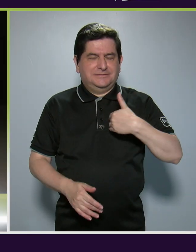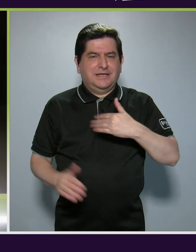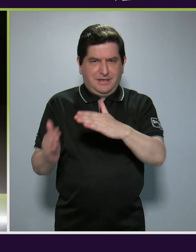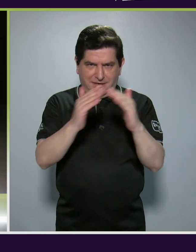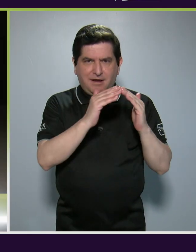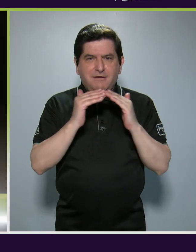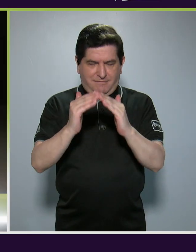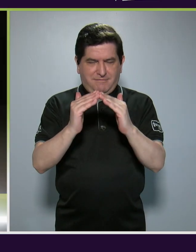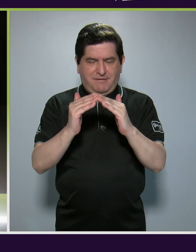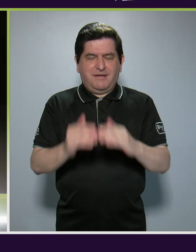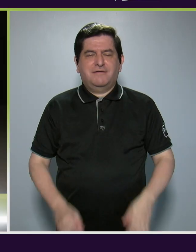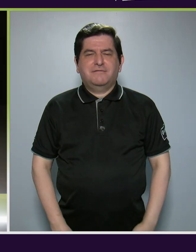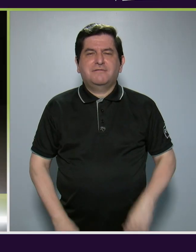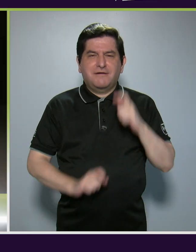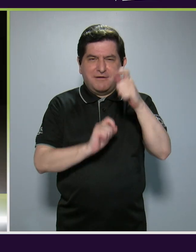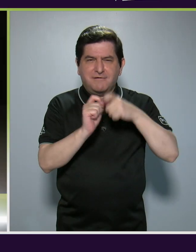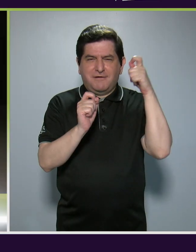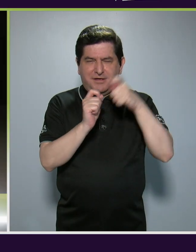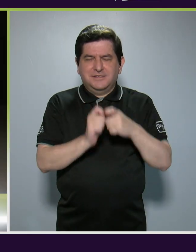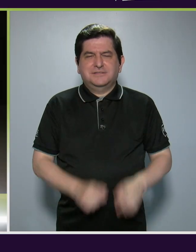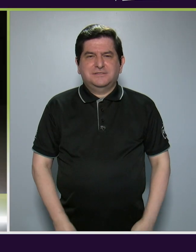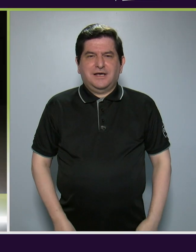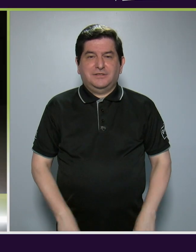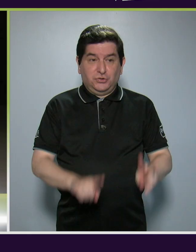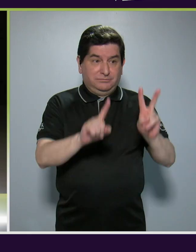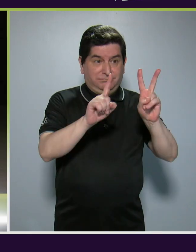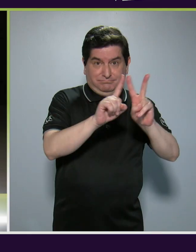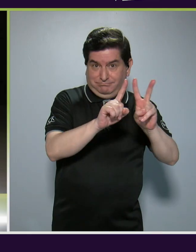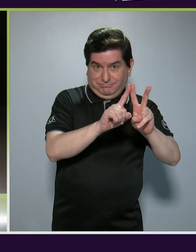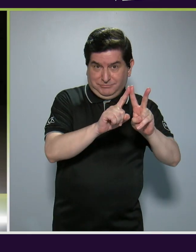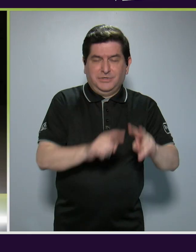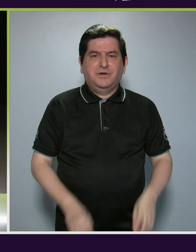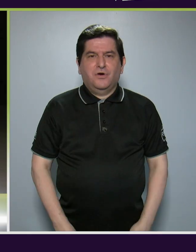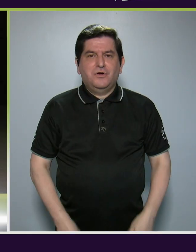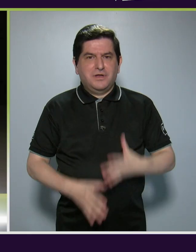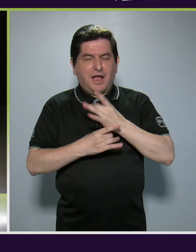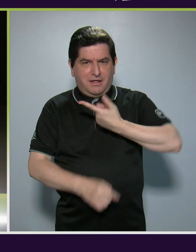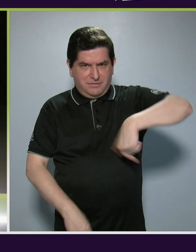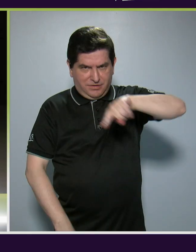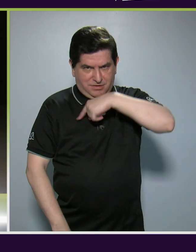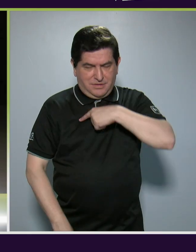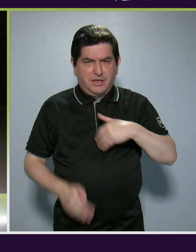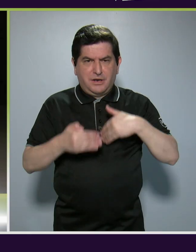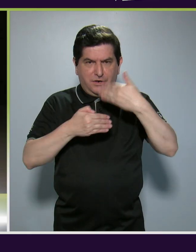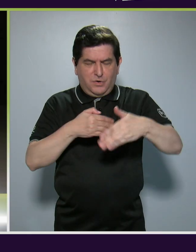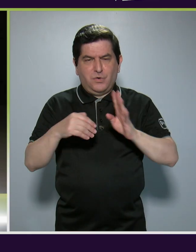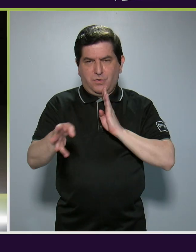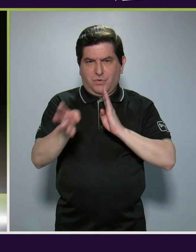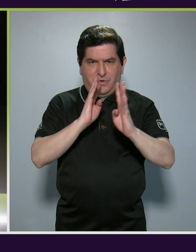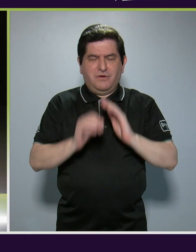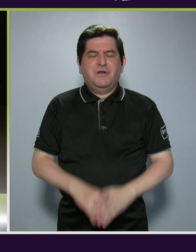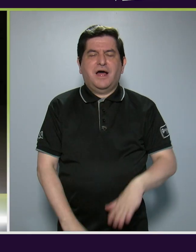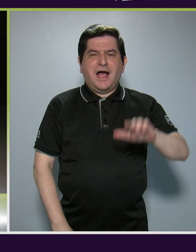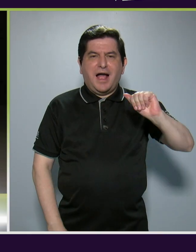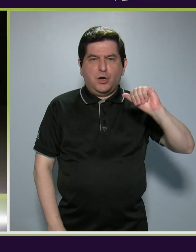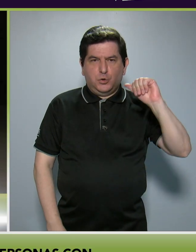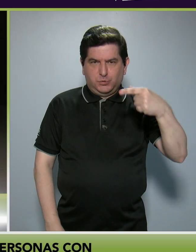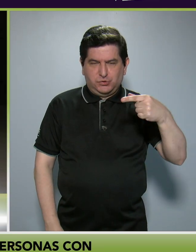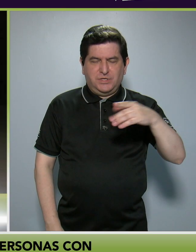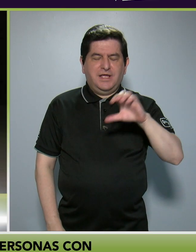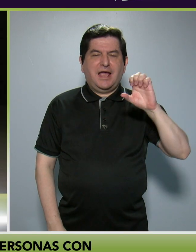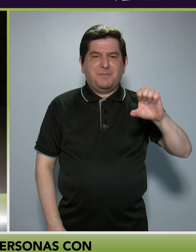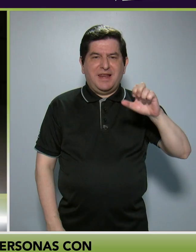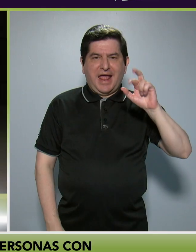poblaciones y justamente la de la península de Nicoya, que es pues la que más nos interesa, vamos a seguir conversando con Agustín Gómez y